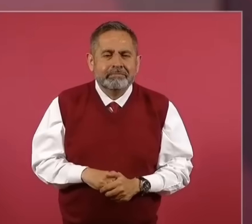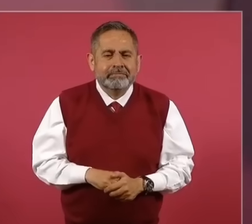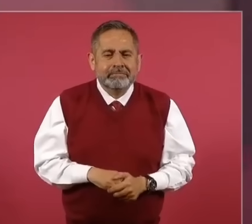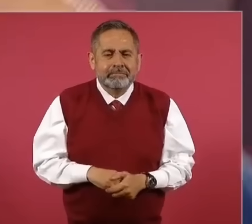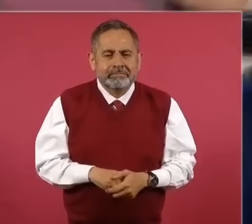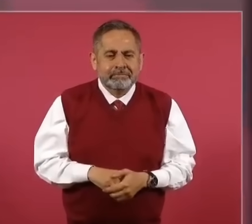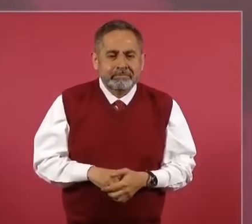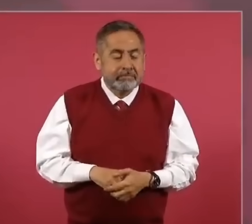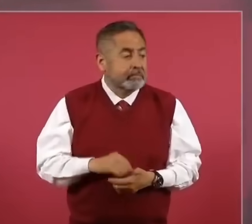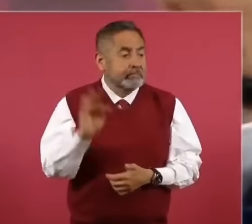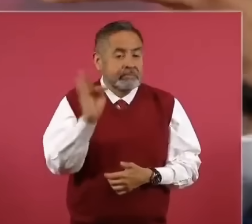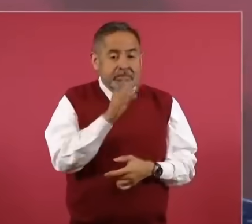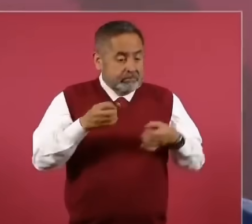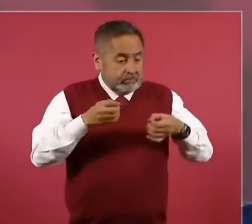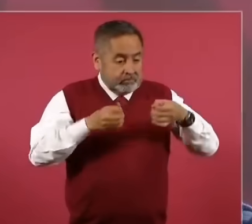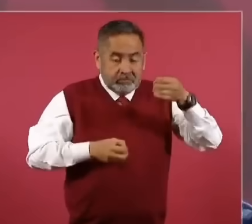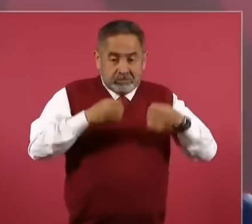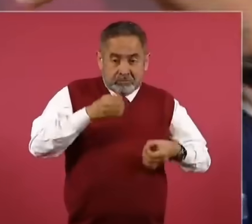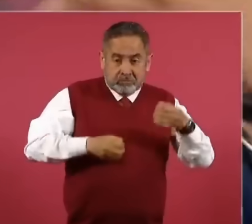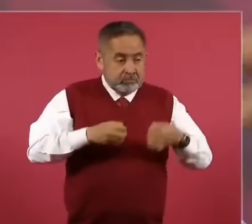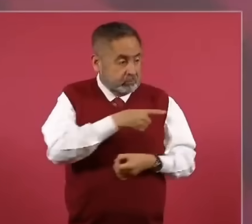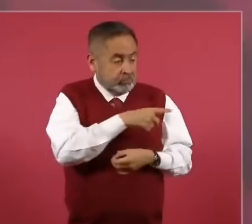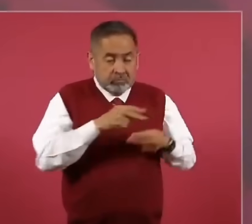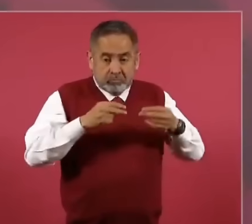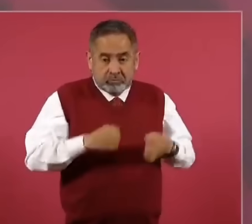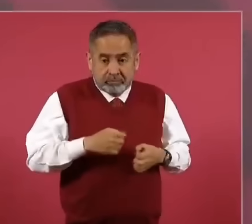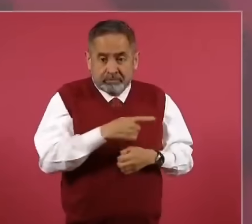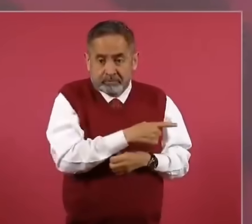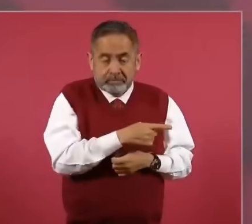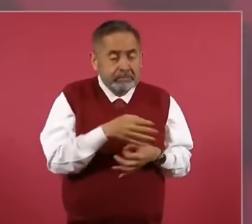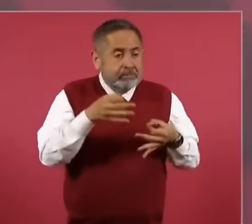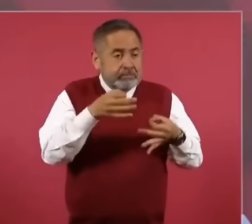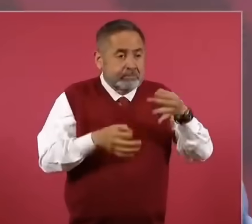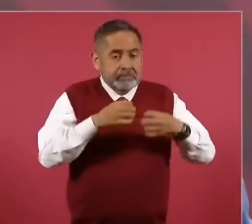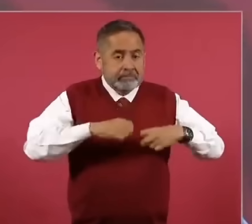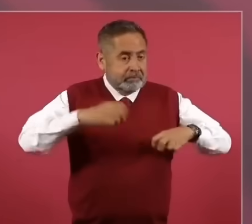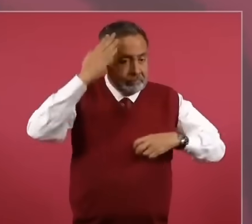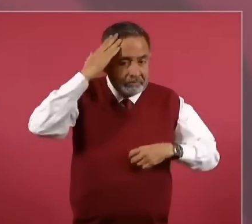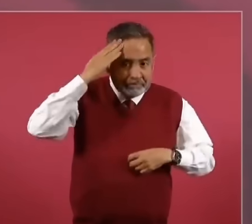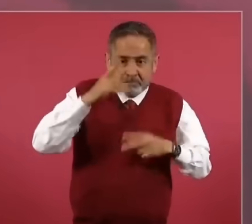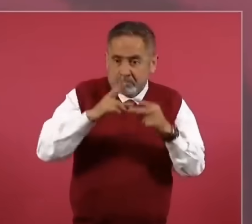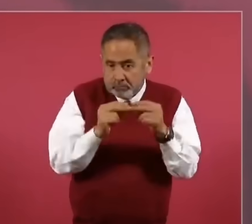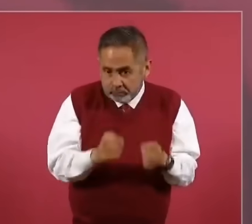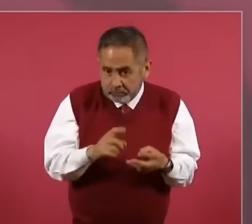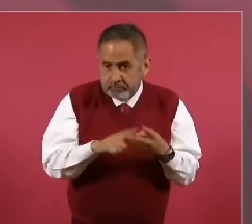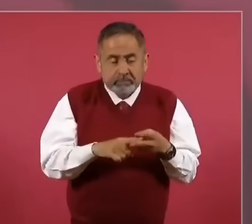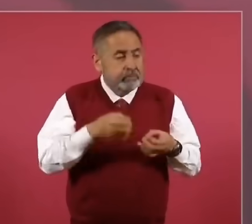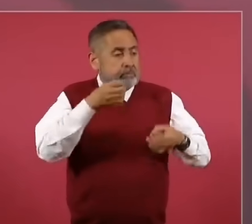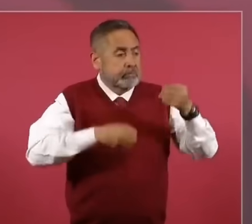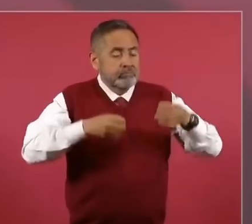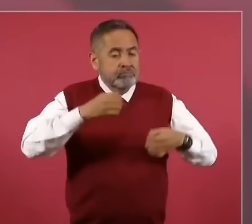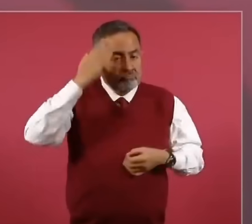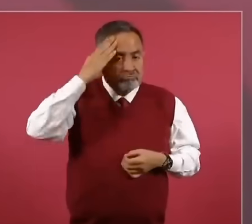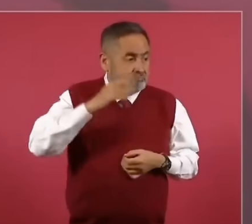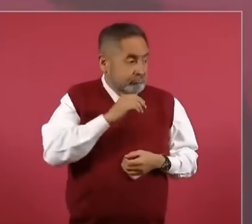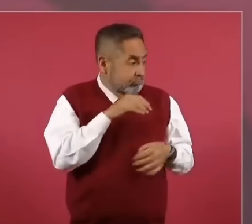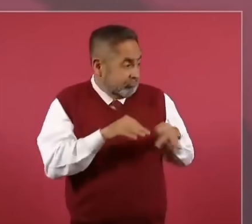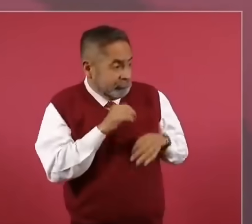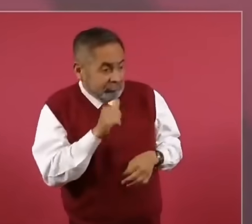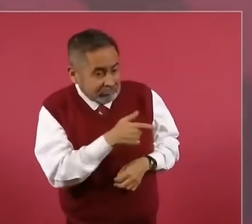si los jueces no están, los ministros, magistrados, ministros, no están en activo,